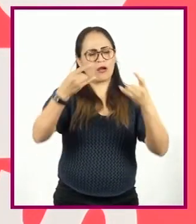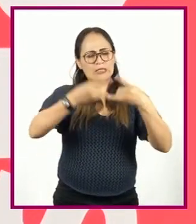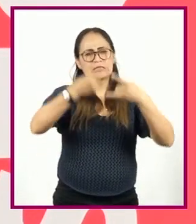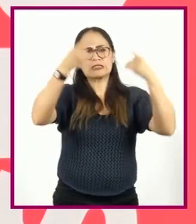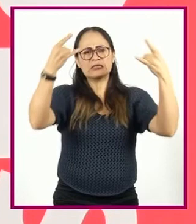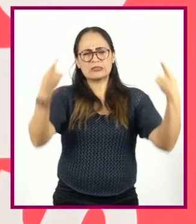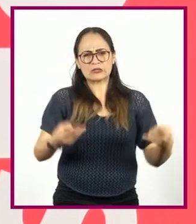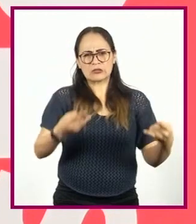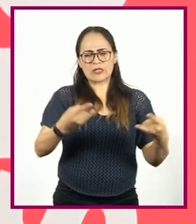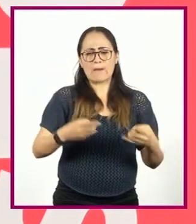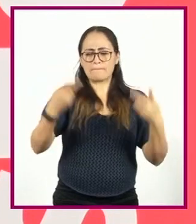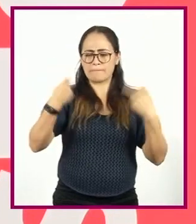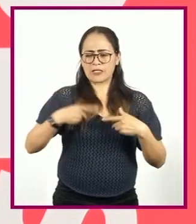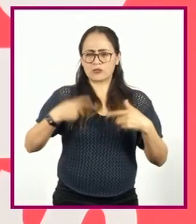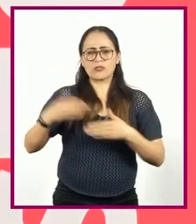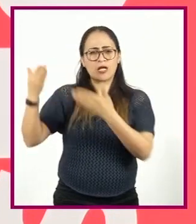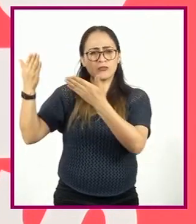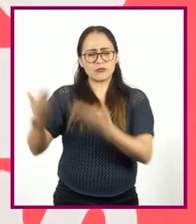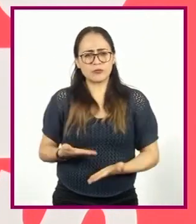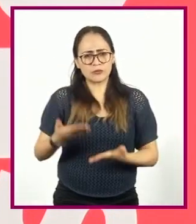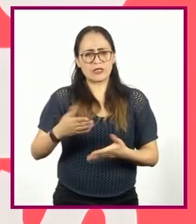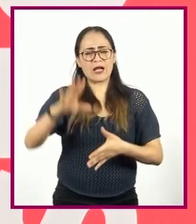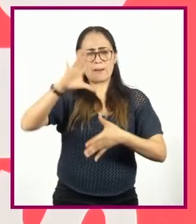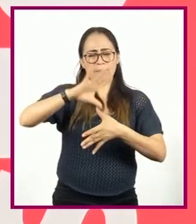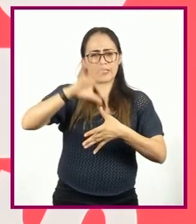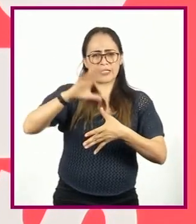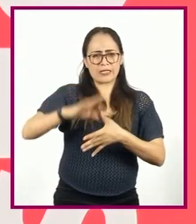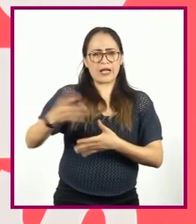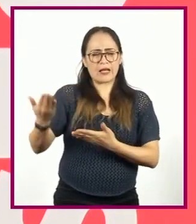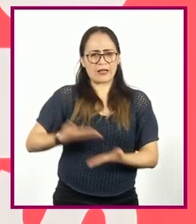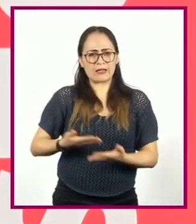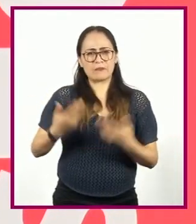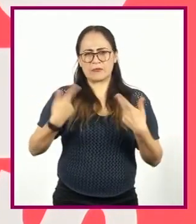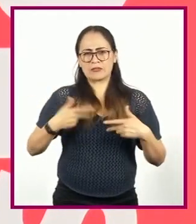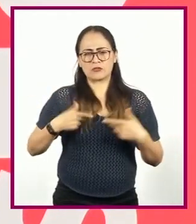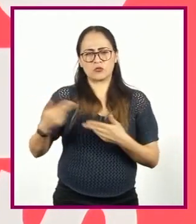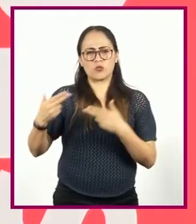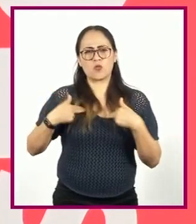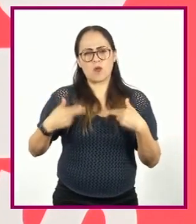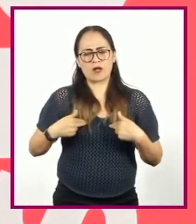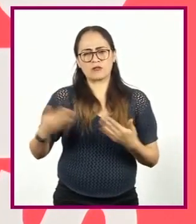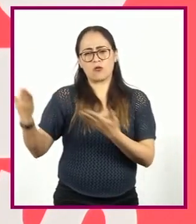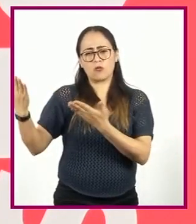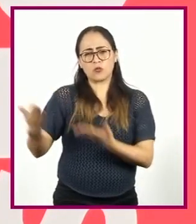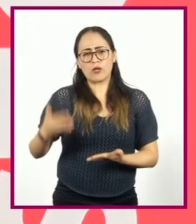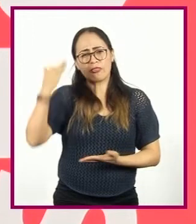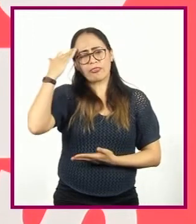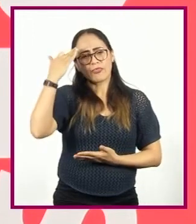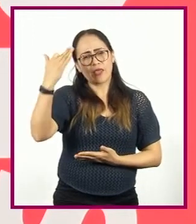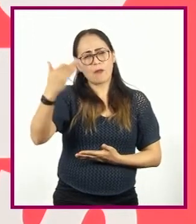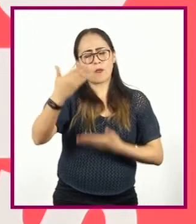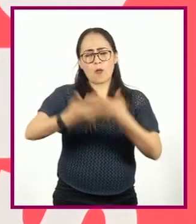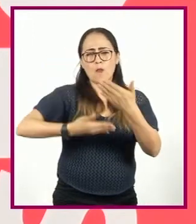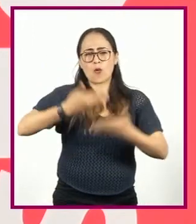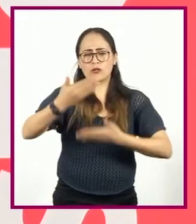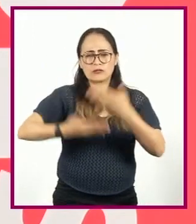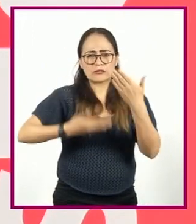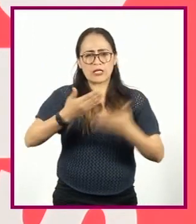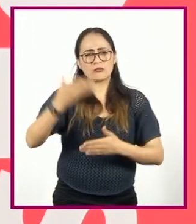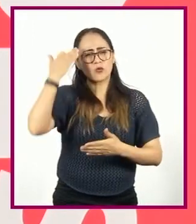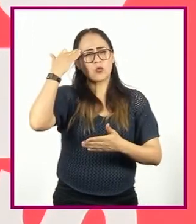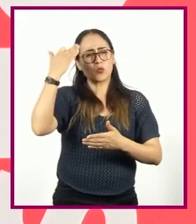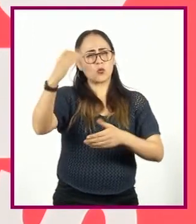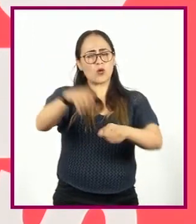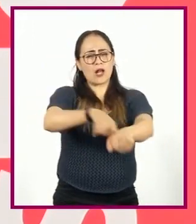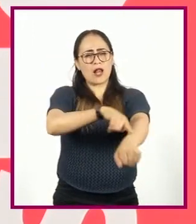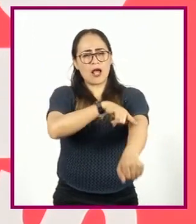de los primeros pobladores americanos responde a procesos de larga duración, sumamente complejos y